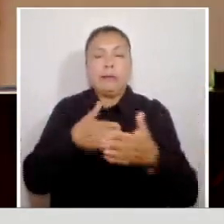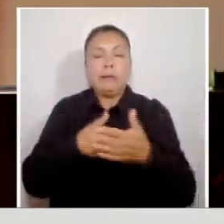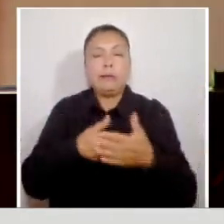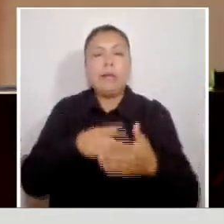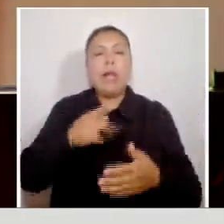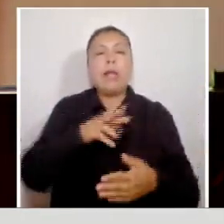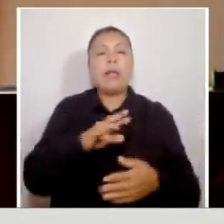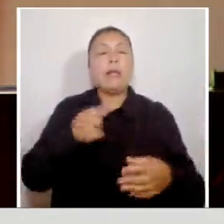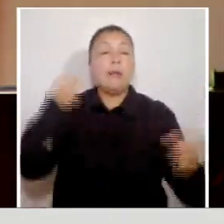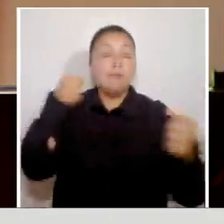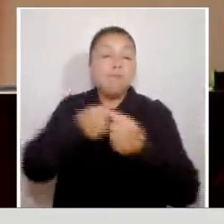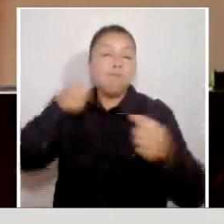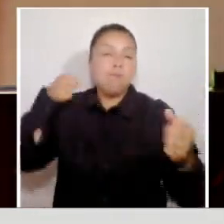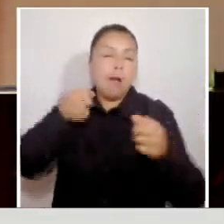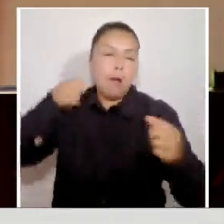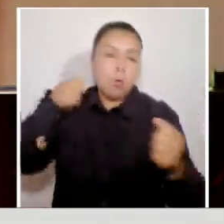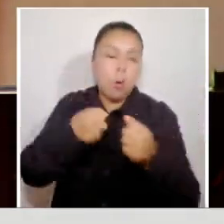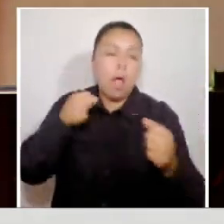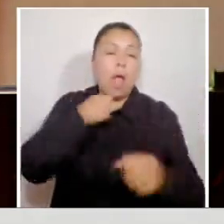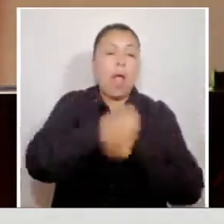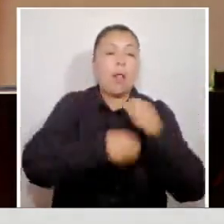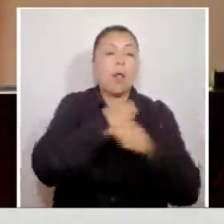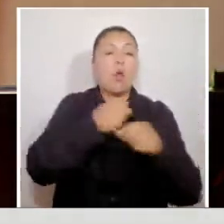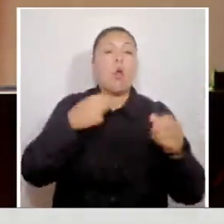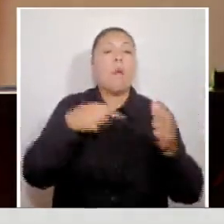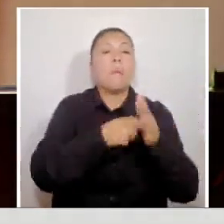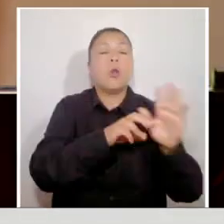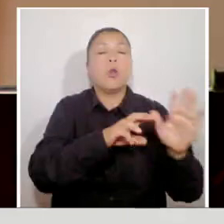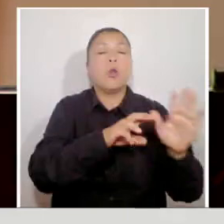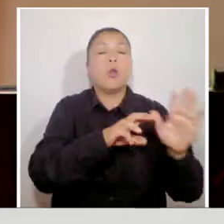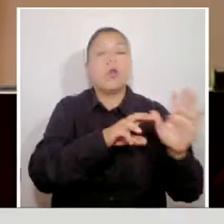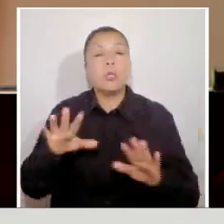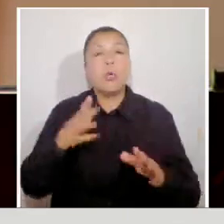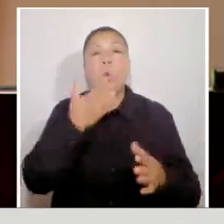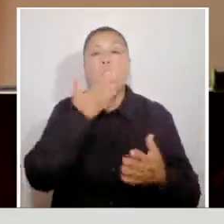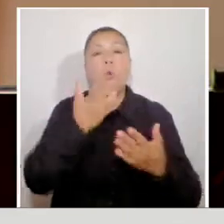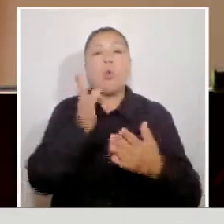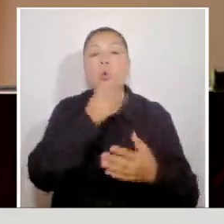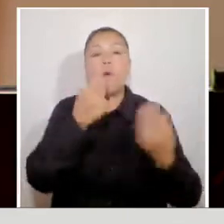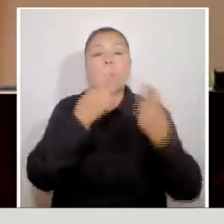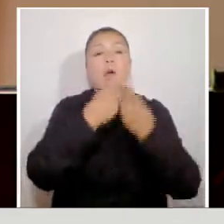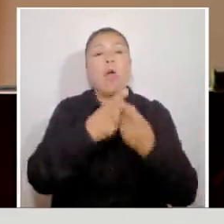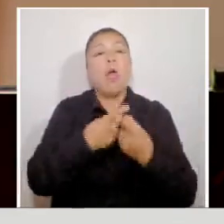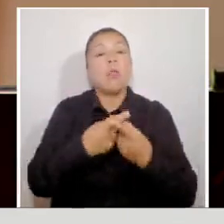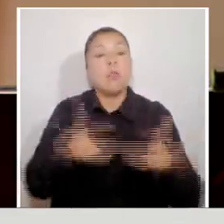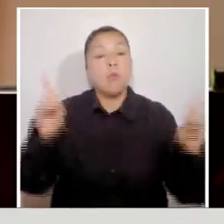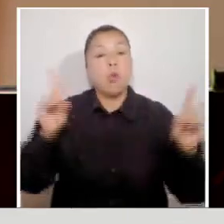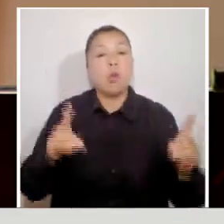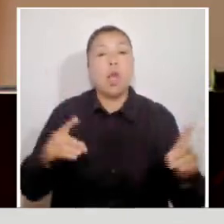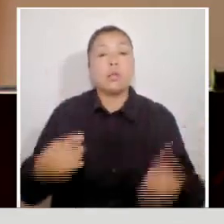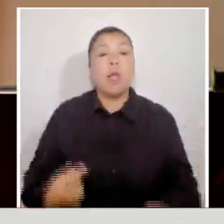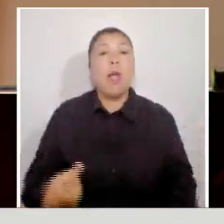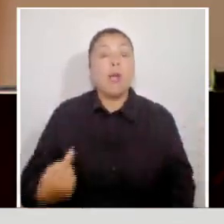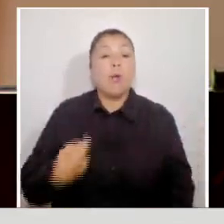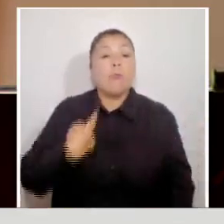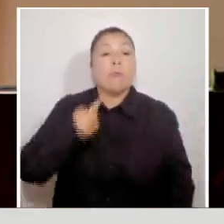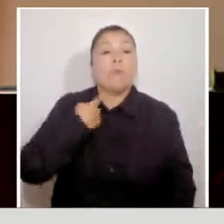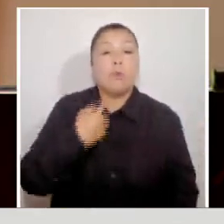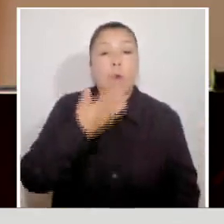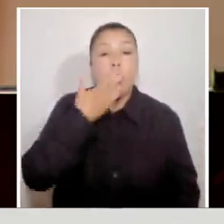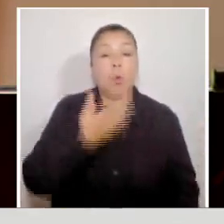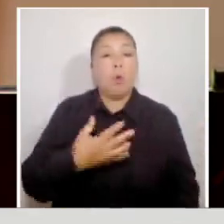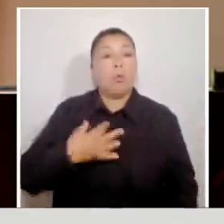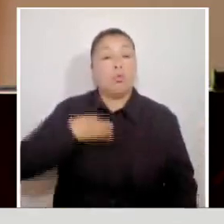85 cuando no existía democracia en chile y cuando se veía como una amenaza el que los ciudadanos pudiesen desarrollar capacidades